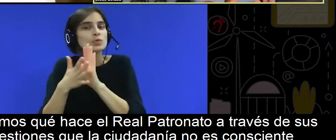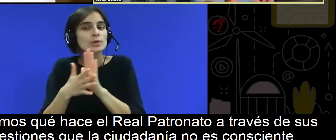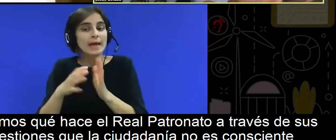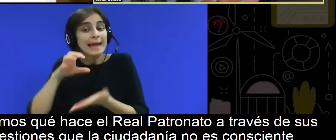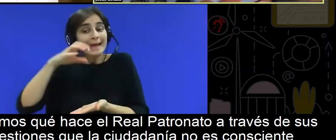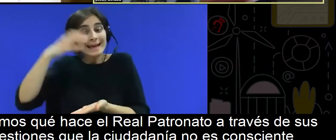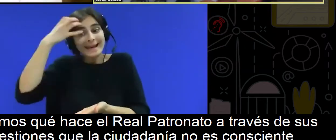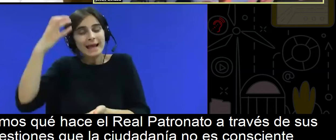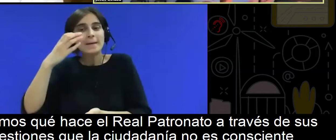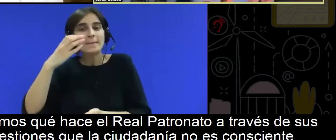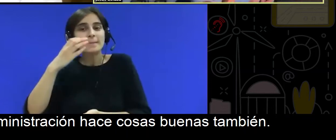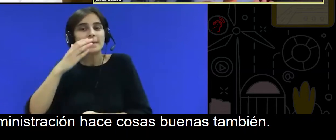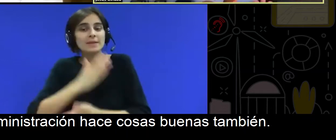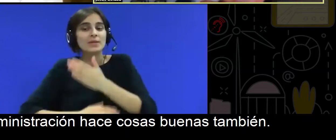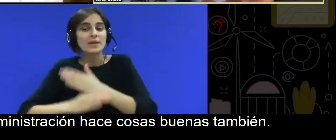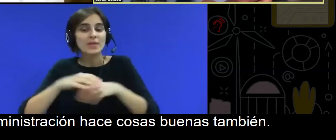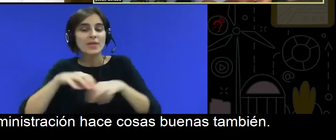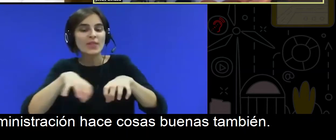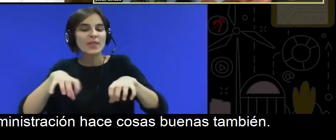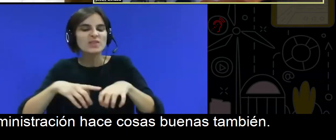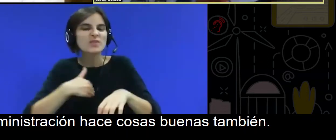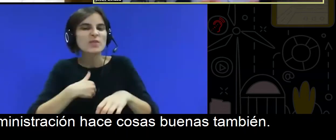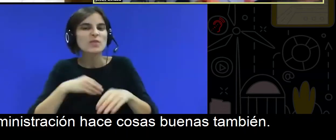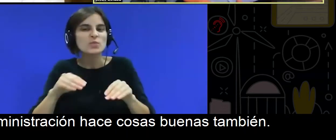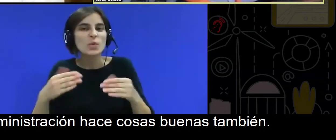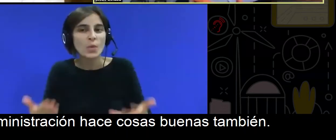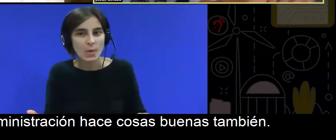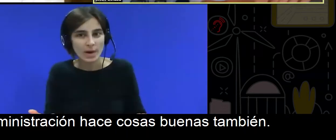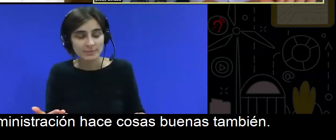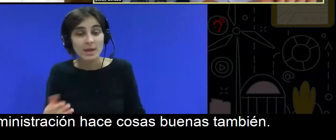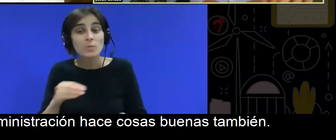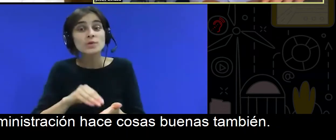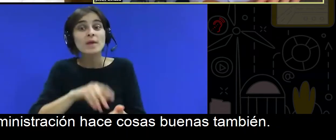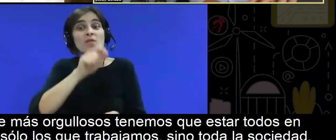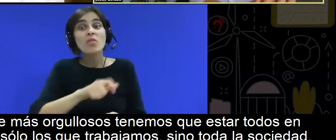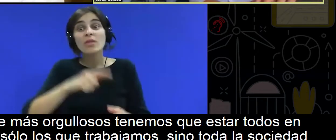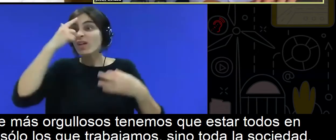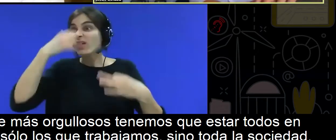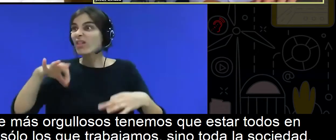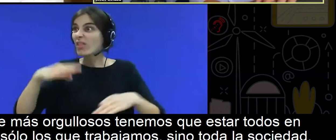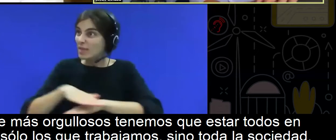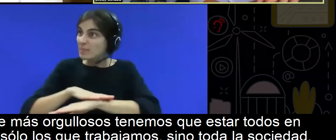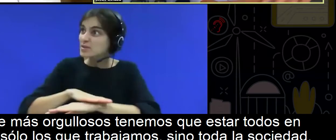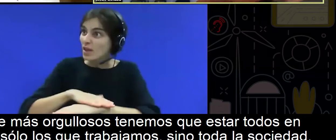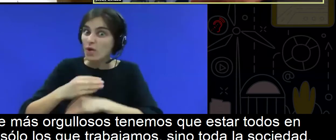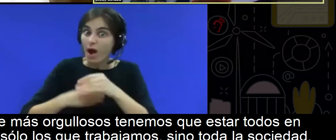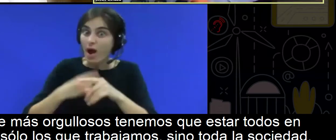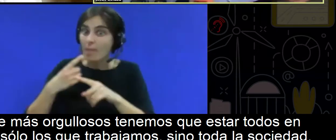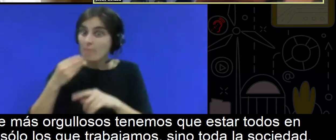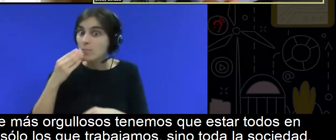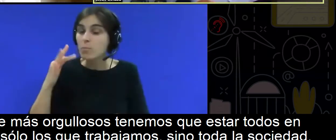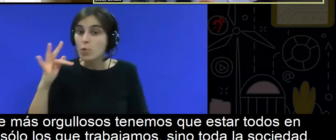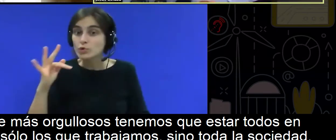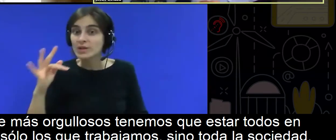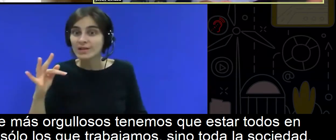cuestiones que la ciudadanía no es consciente que la administración hace cosas buenas también, evidentemente, ¿no? Y de los motivos que más